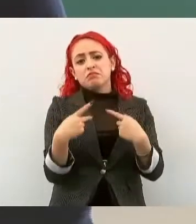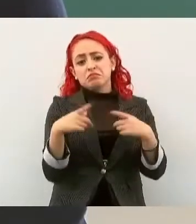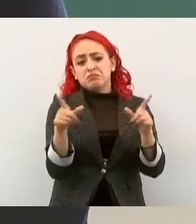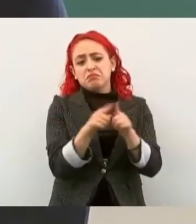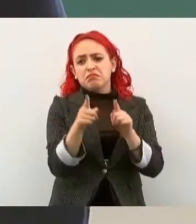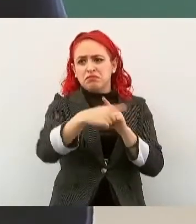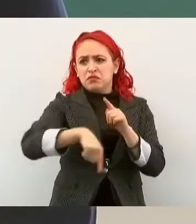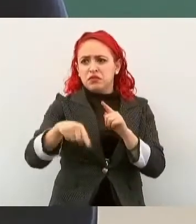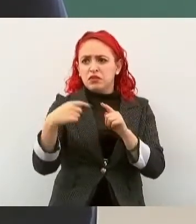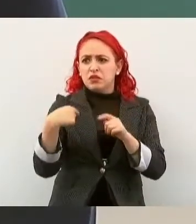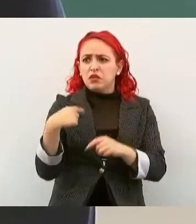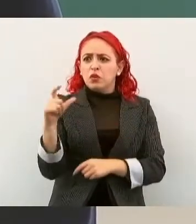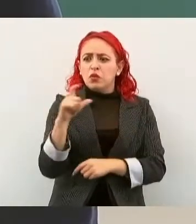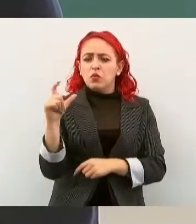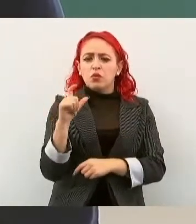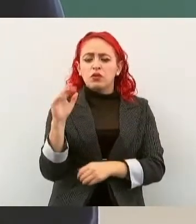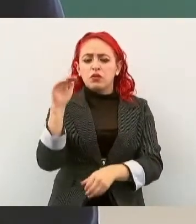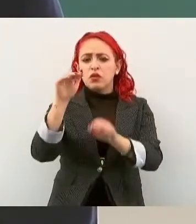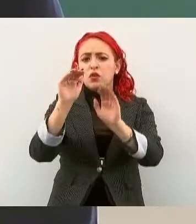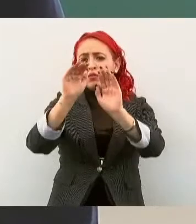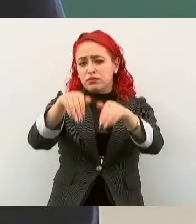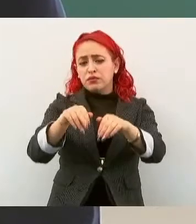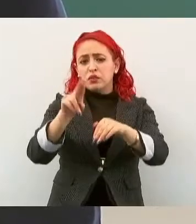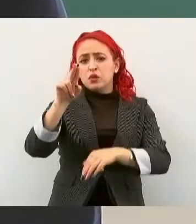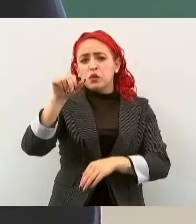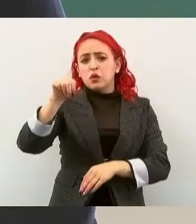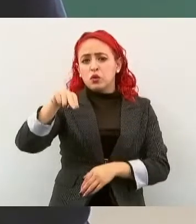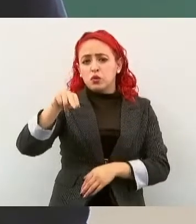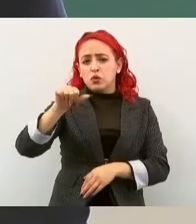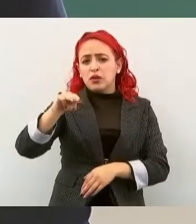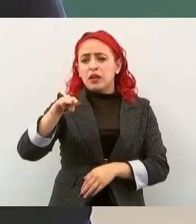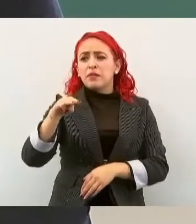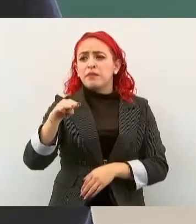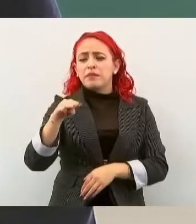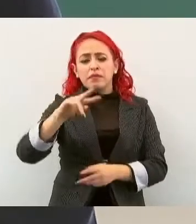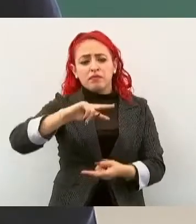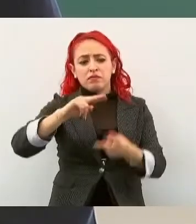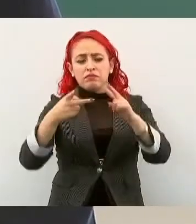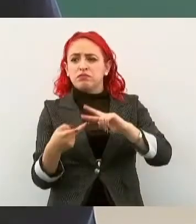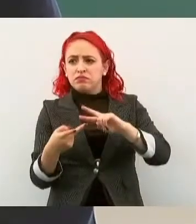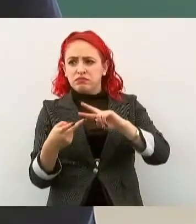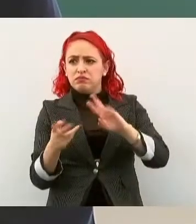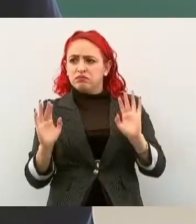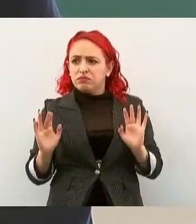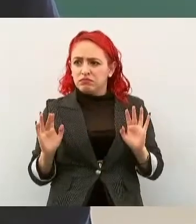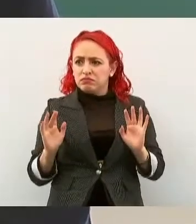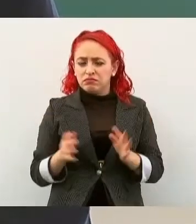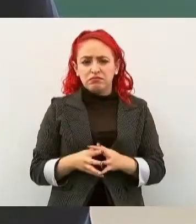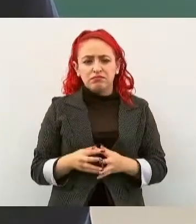Cuando yo ingresé a la UNAM era al revés.